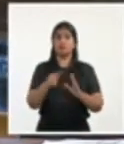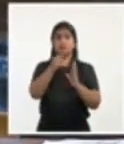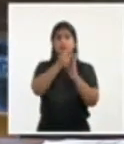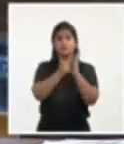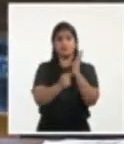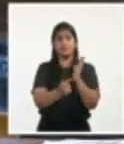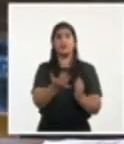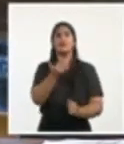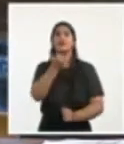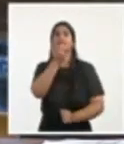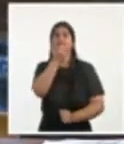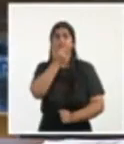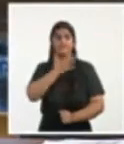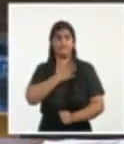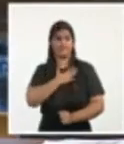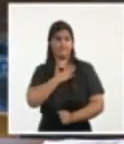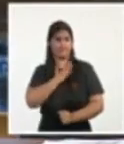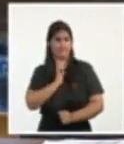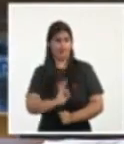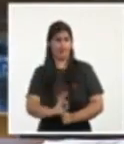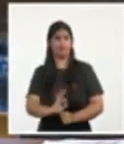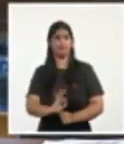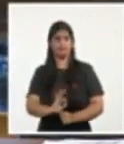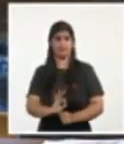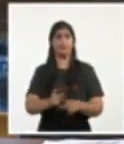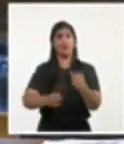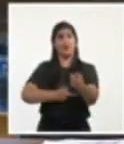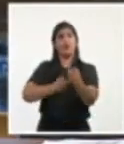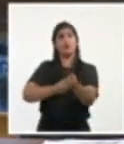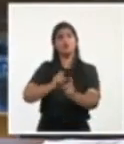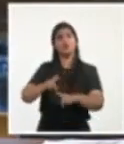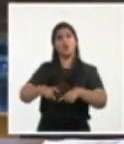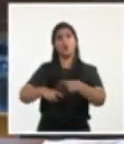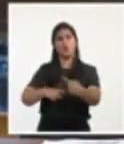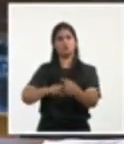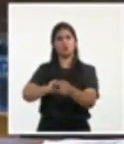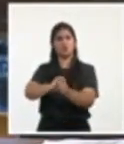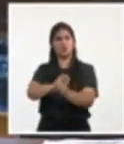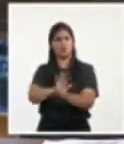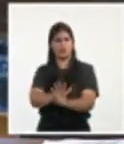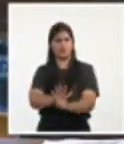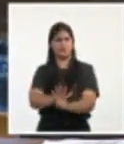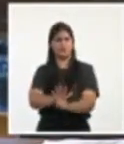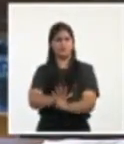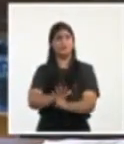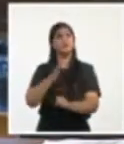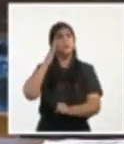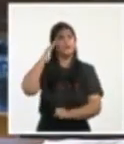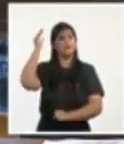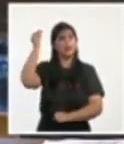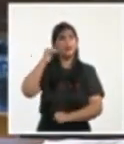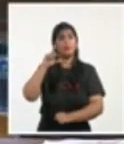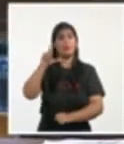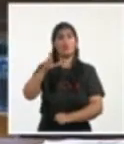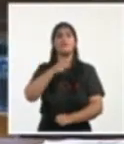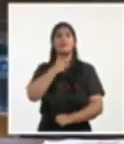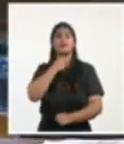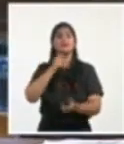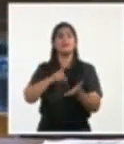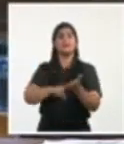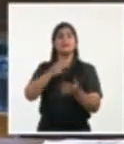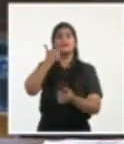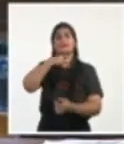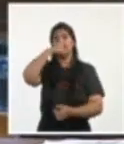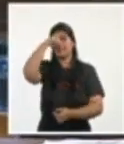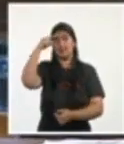plan de enfrentamiento. Independientemente de que las cepas que han estado circulando generan un mayor número